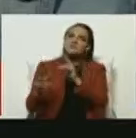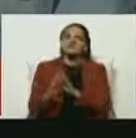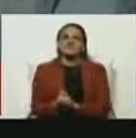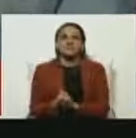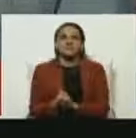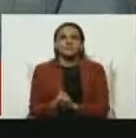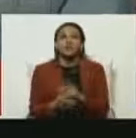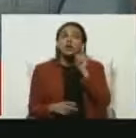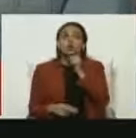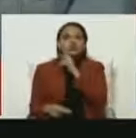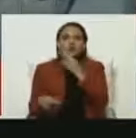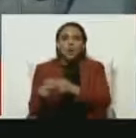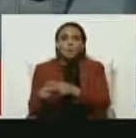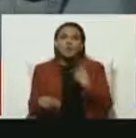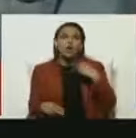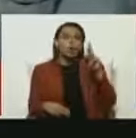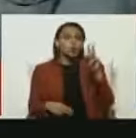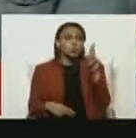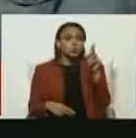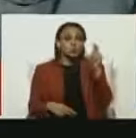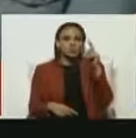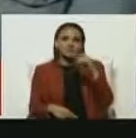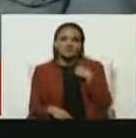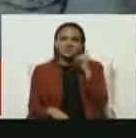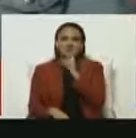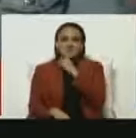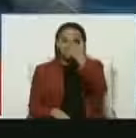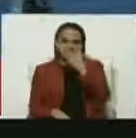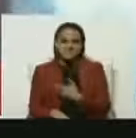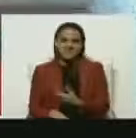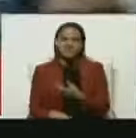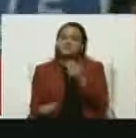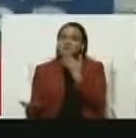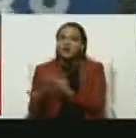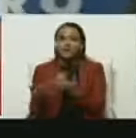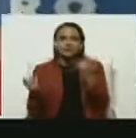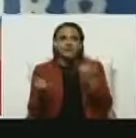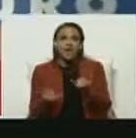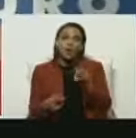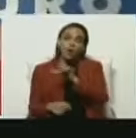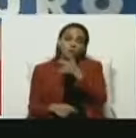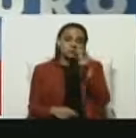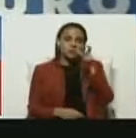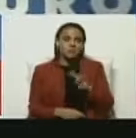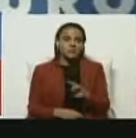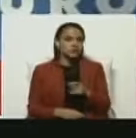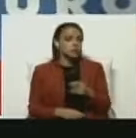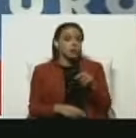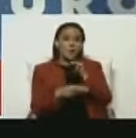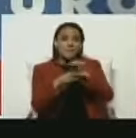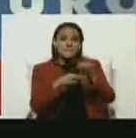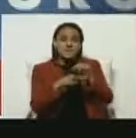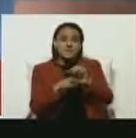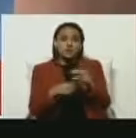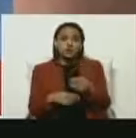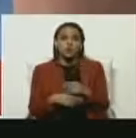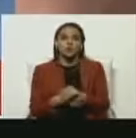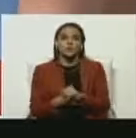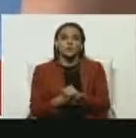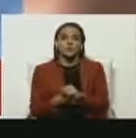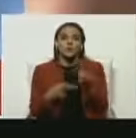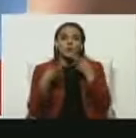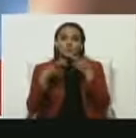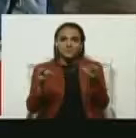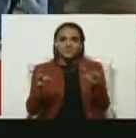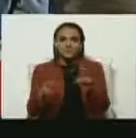su apellido? Ruth Belis Ruiz. Muchísimas gracias. De inmediato vamos a conversar con el ministro del Poder Popular para